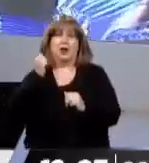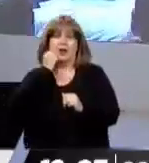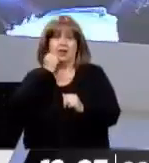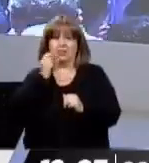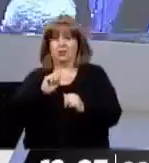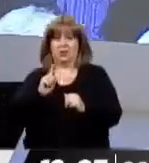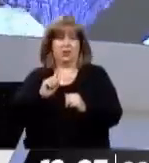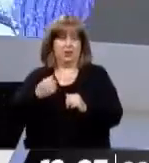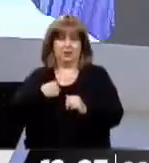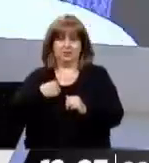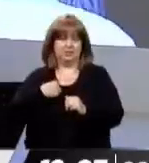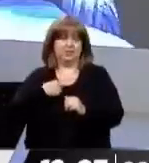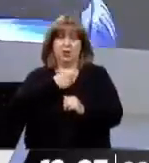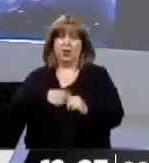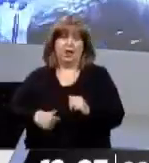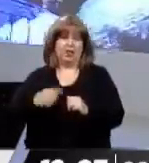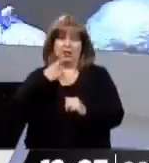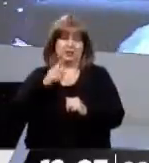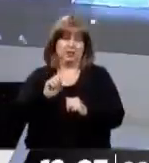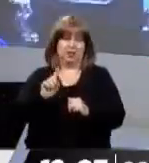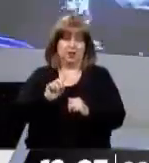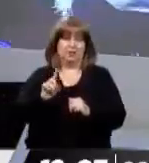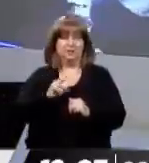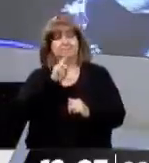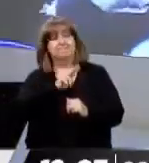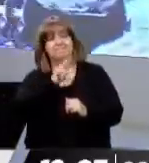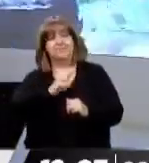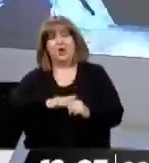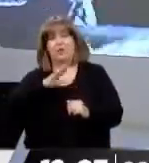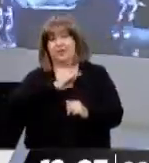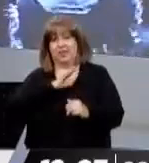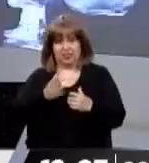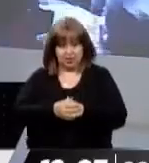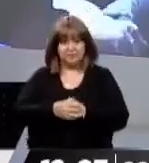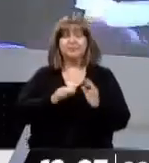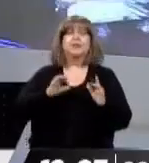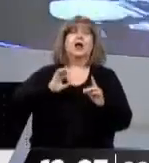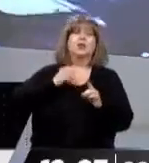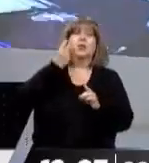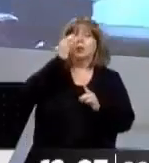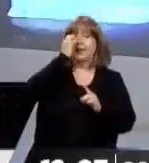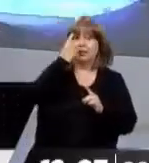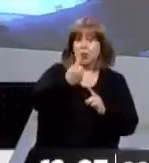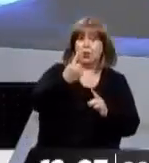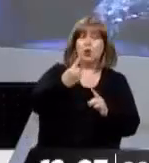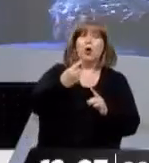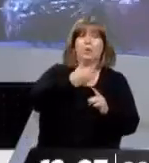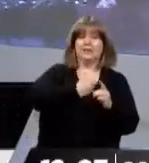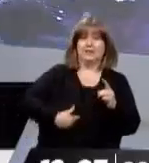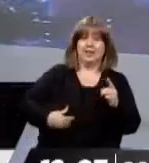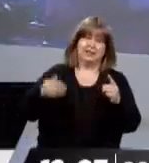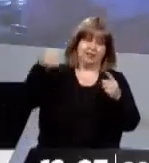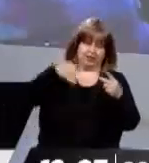Entonces, claro, tenía todo un condimento de especialidad. Tercera vez que venía, vino a la vendimia del 21, vino por IMSA en el 21. Claro.